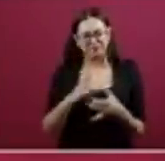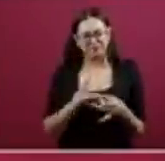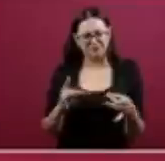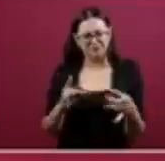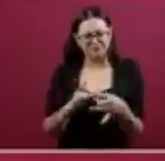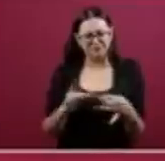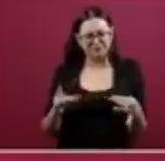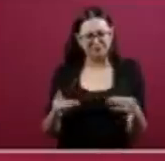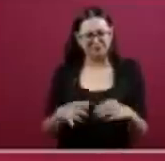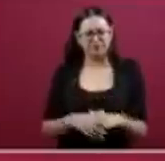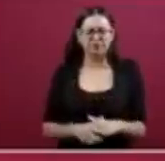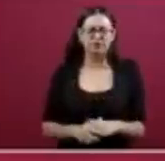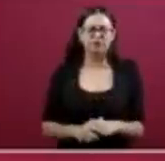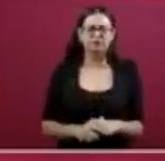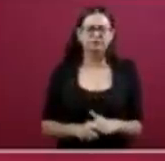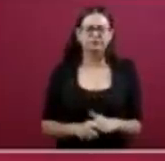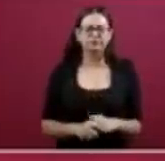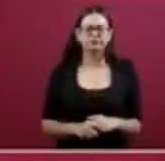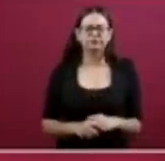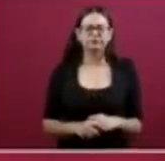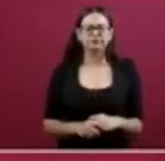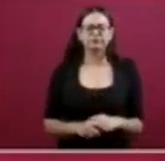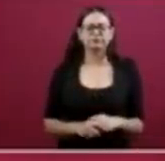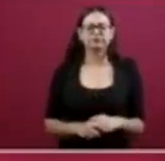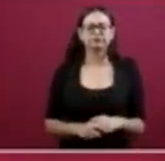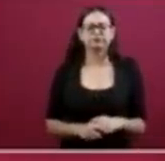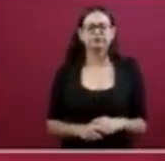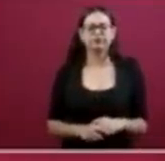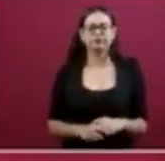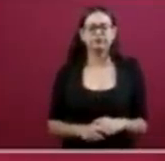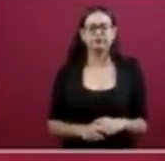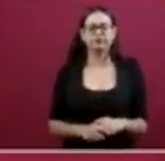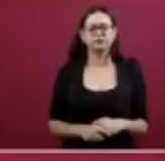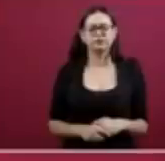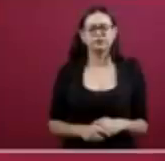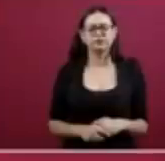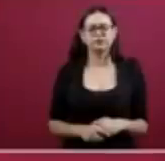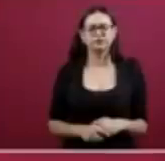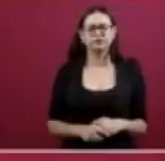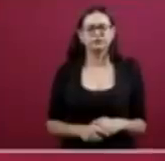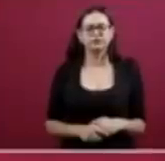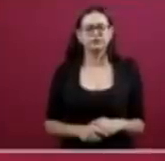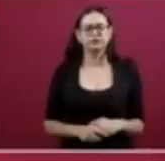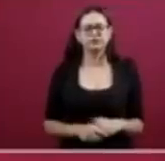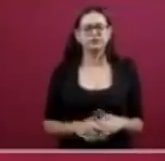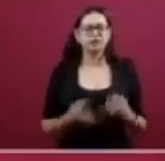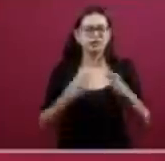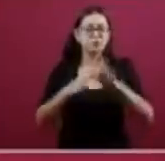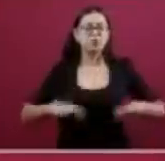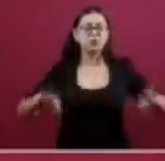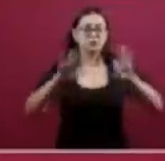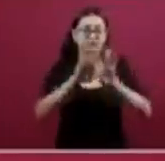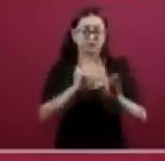que nos importa es que los servidores públicos sean